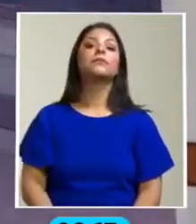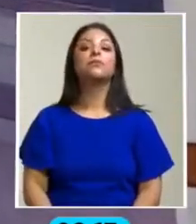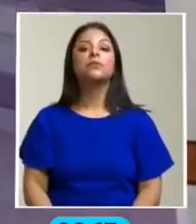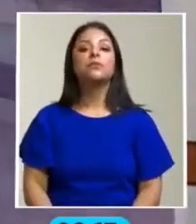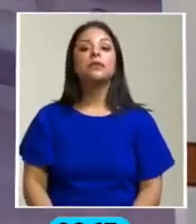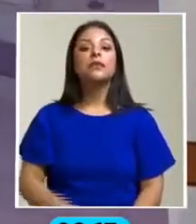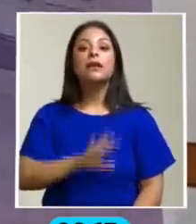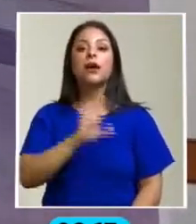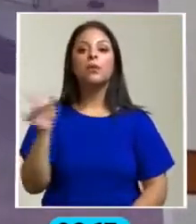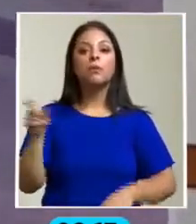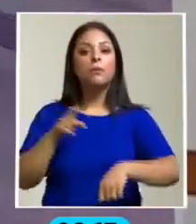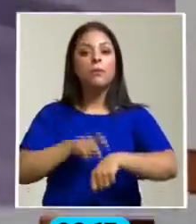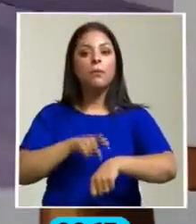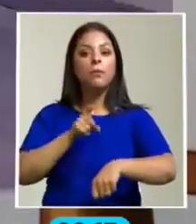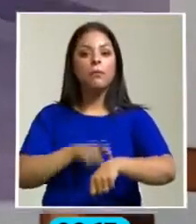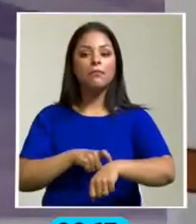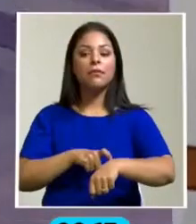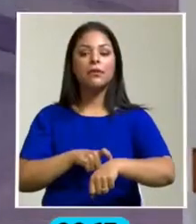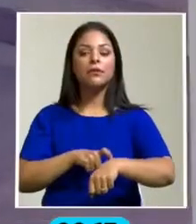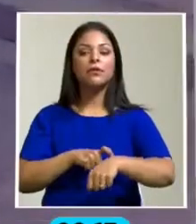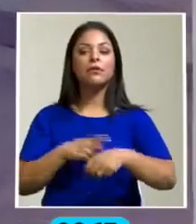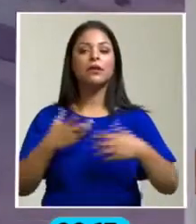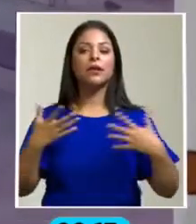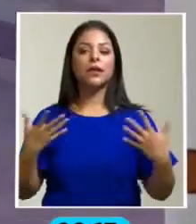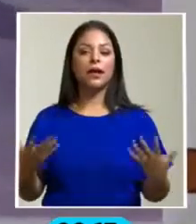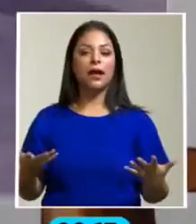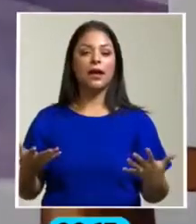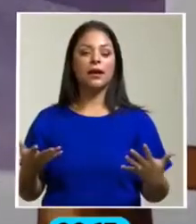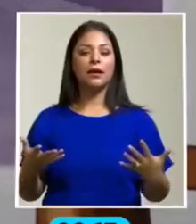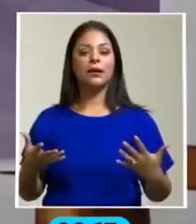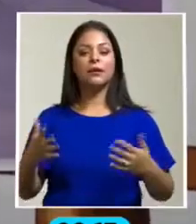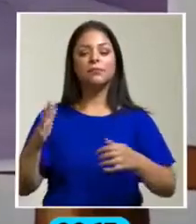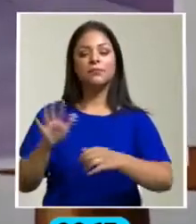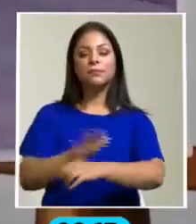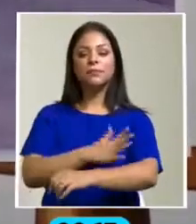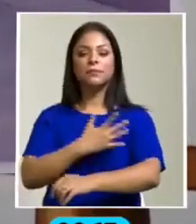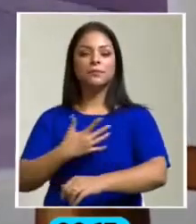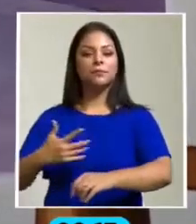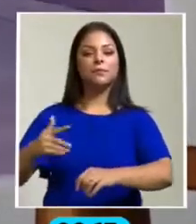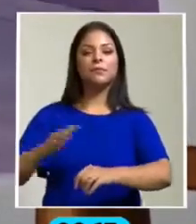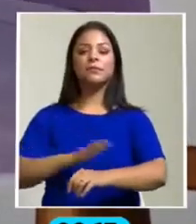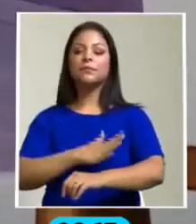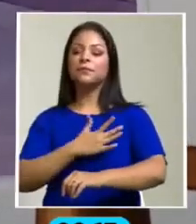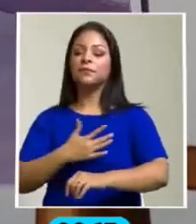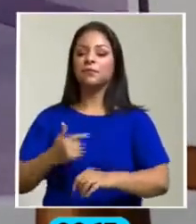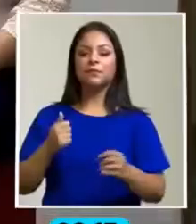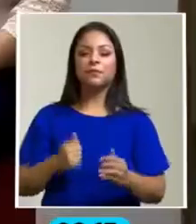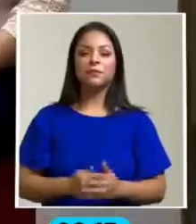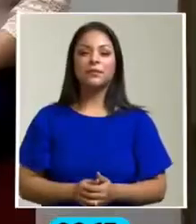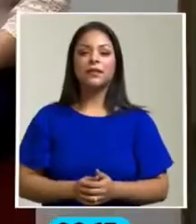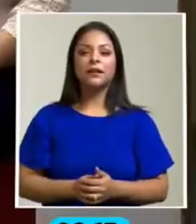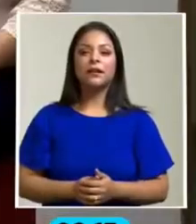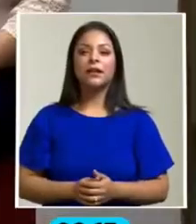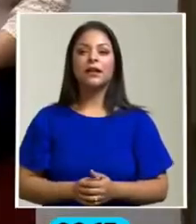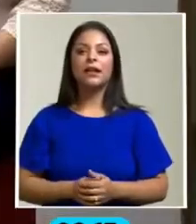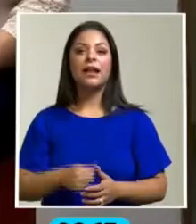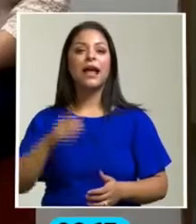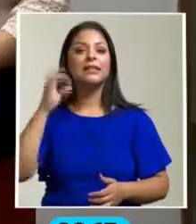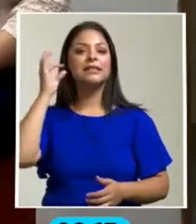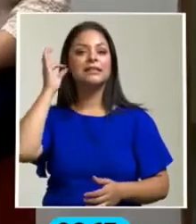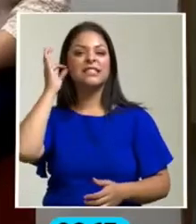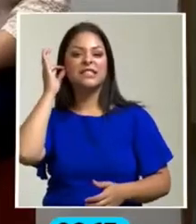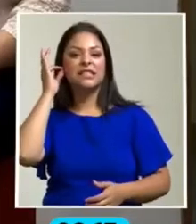otro, ¡ah, la música! Las chicas de la moda, rubias,